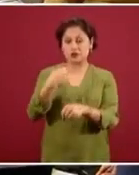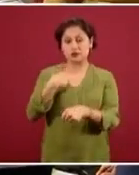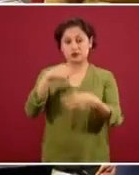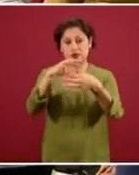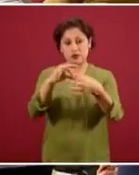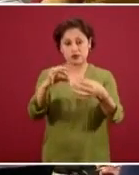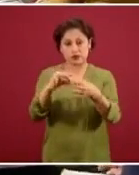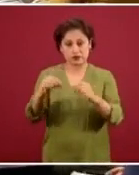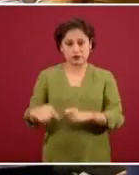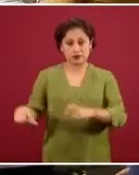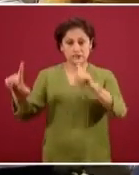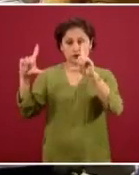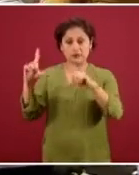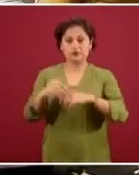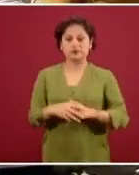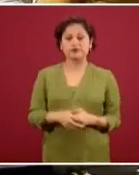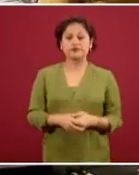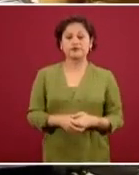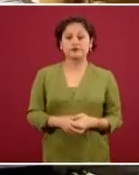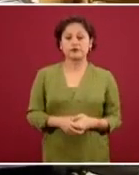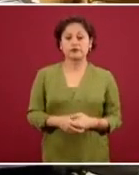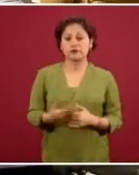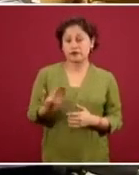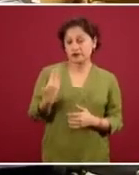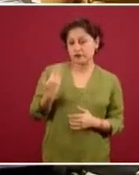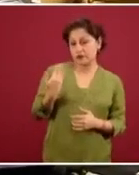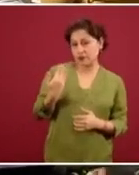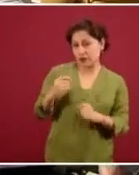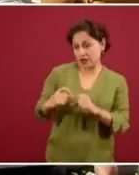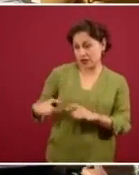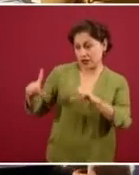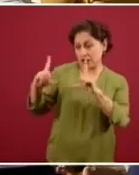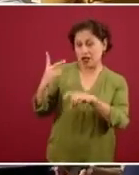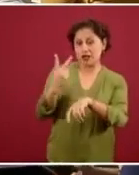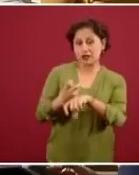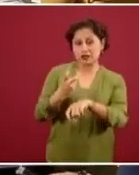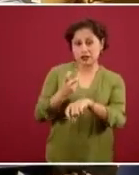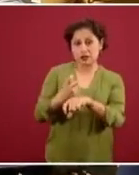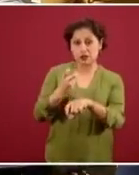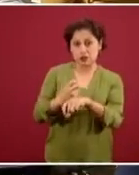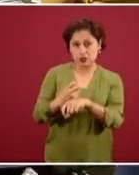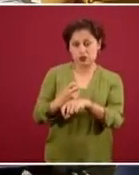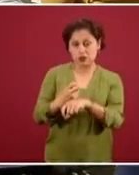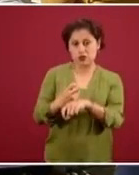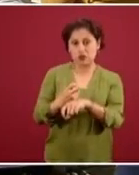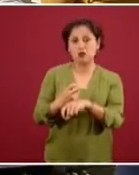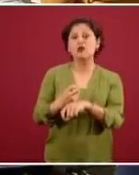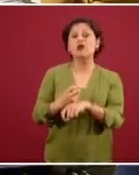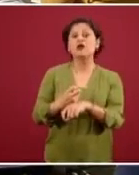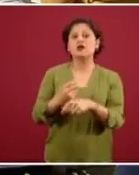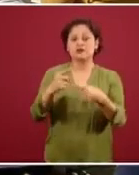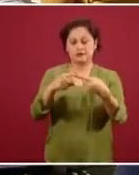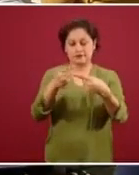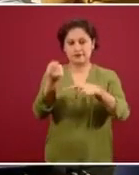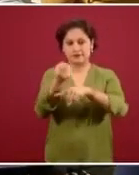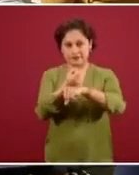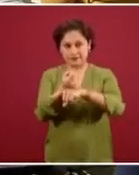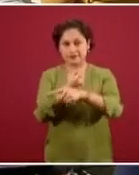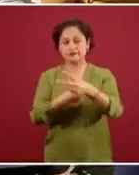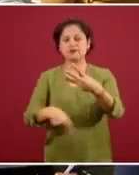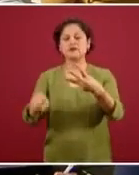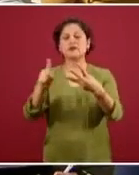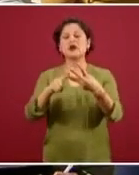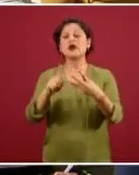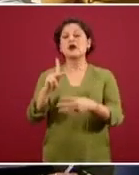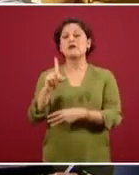El punto que se los hacía de referencia en la segunda diapositiva como segundo punto del programa. Uso de plasma convaleciente para atención de